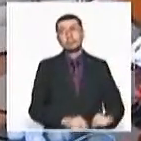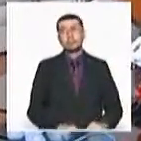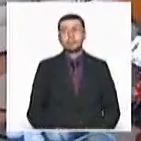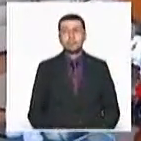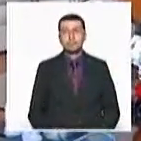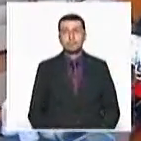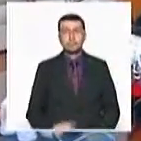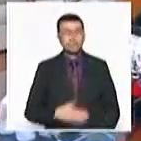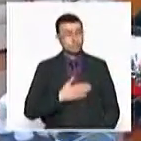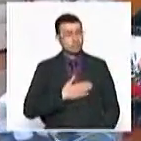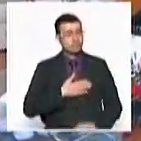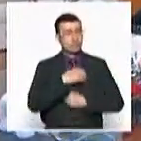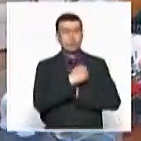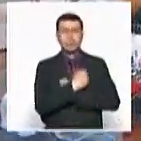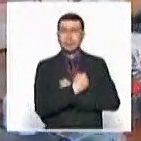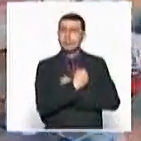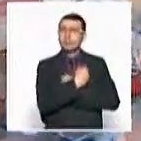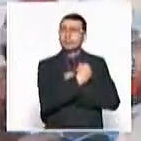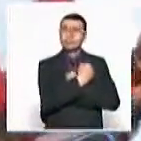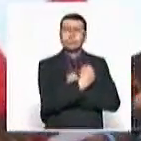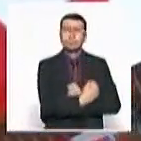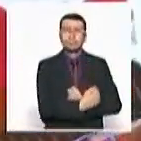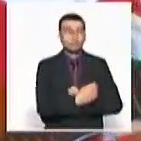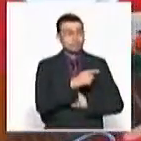Mi amor en su pecho